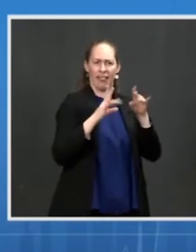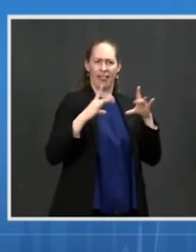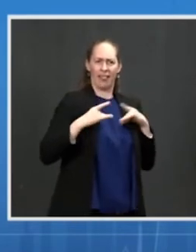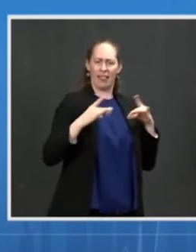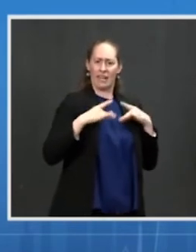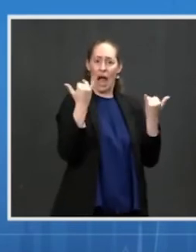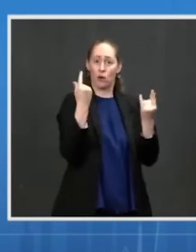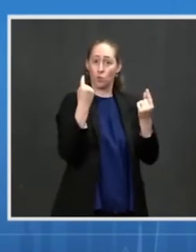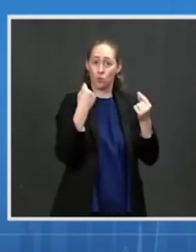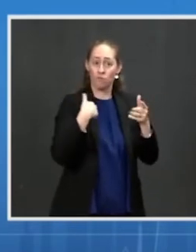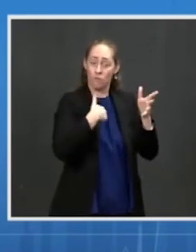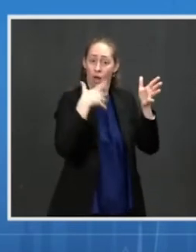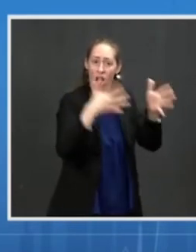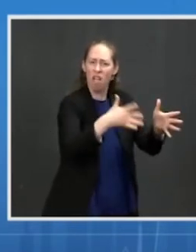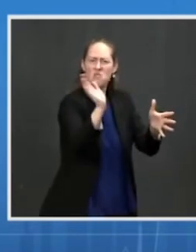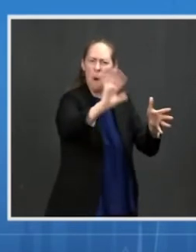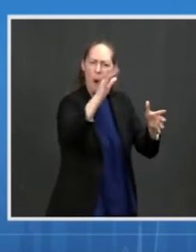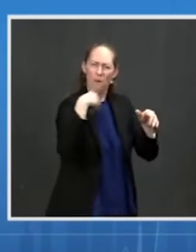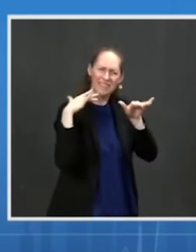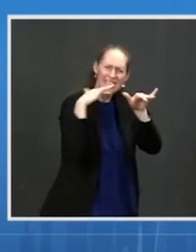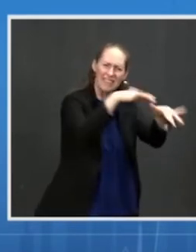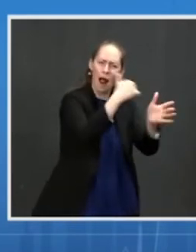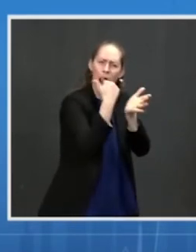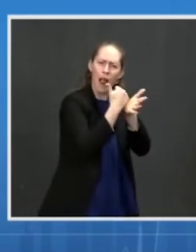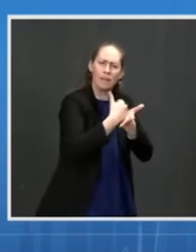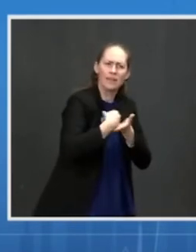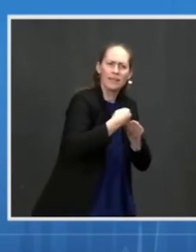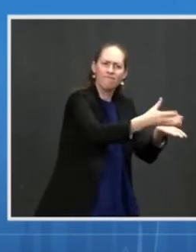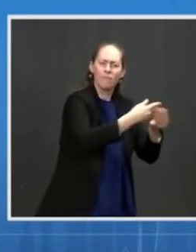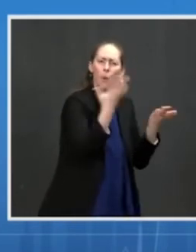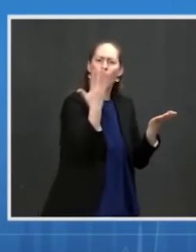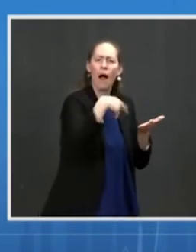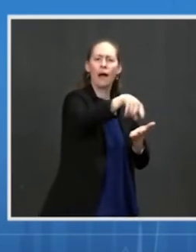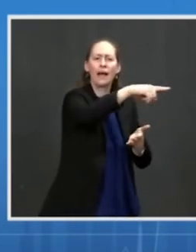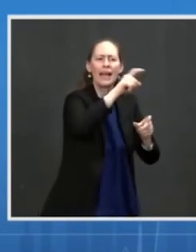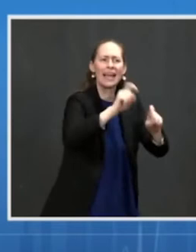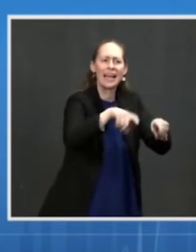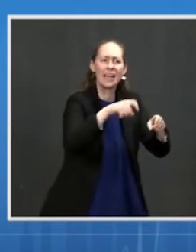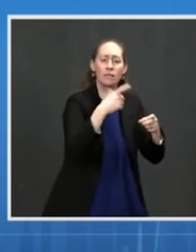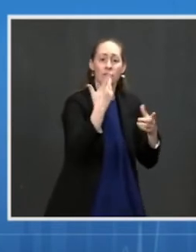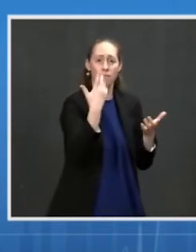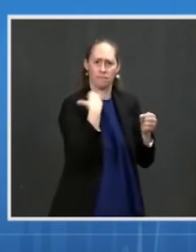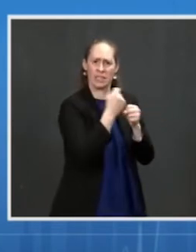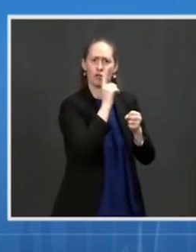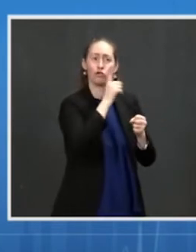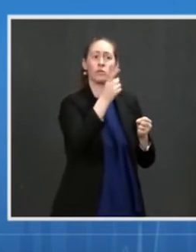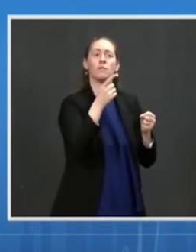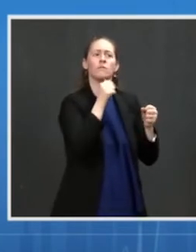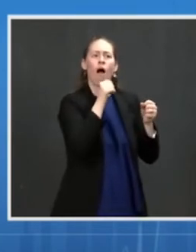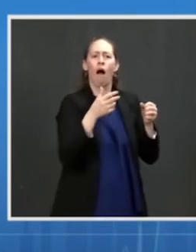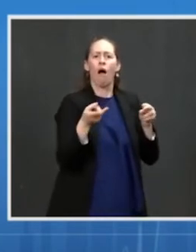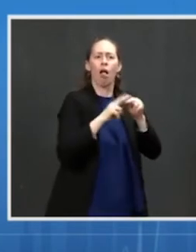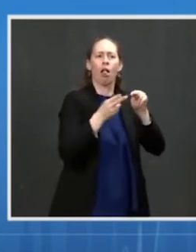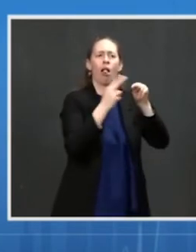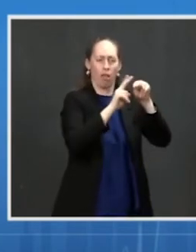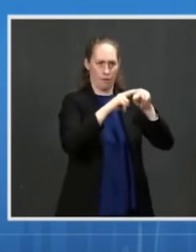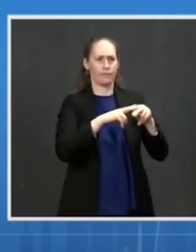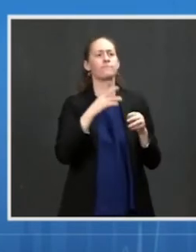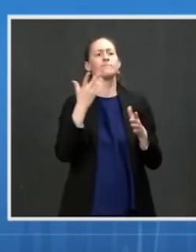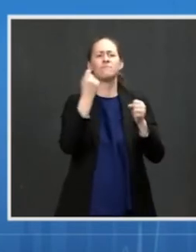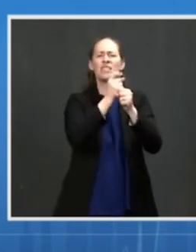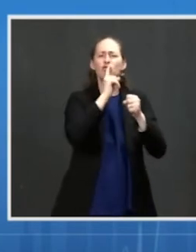esfuerzos ofreceremos a los estados con aumentos significativos en los casos un conjunto de herramientas adicionales